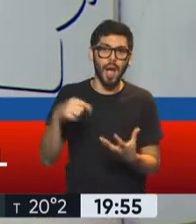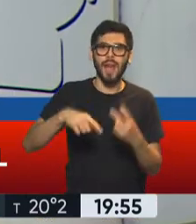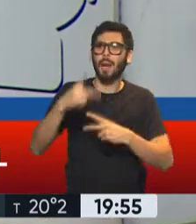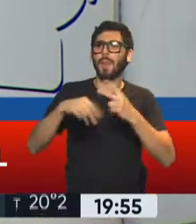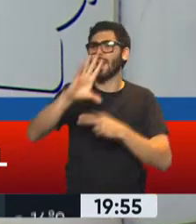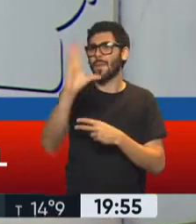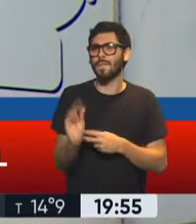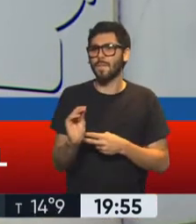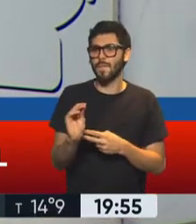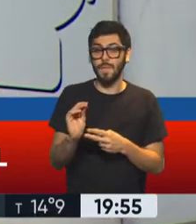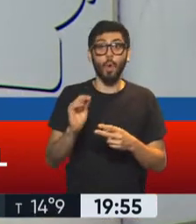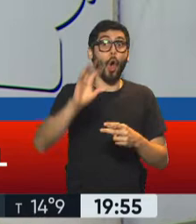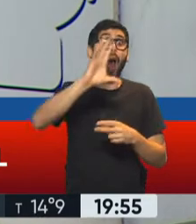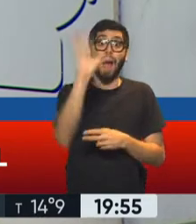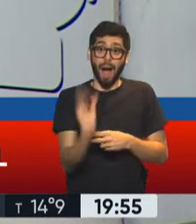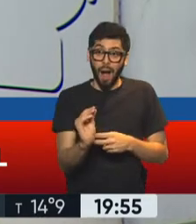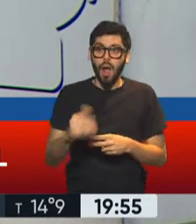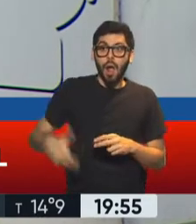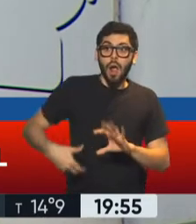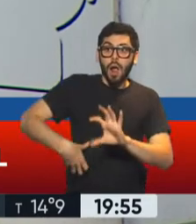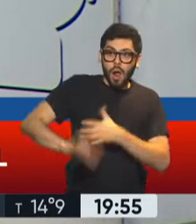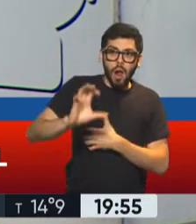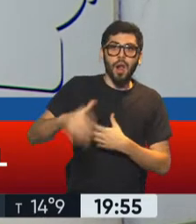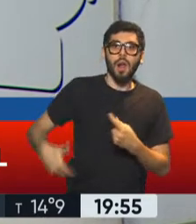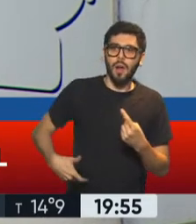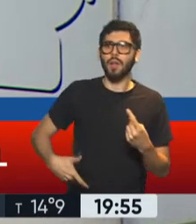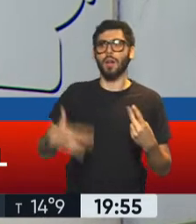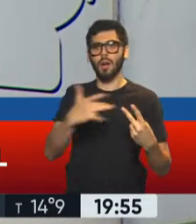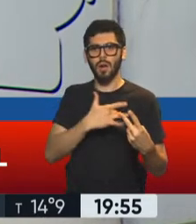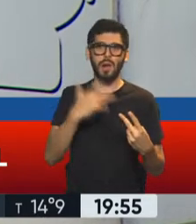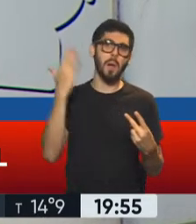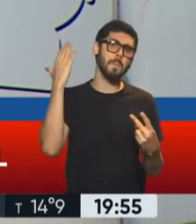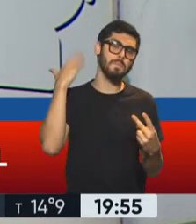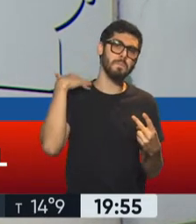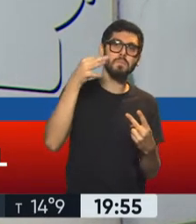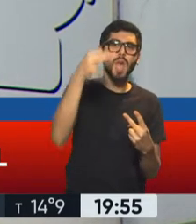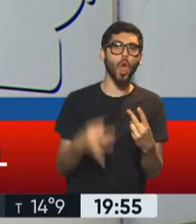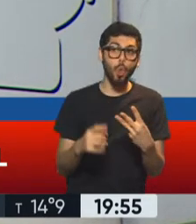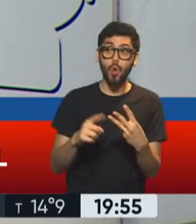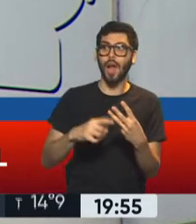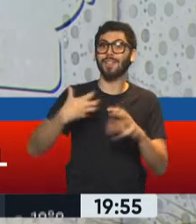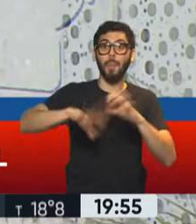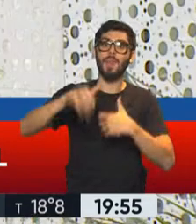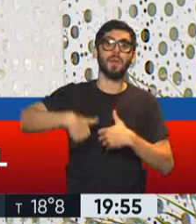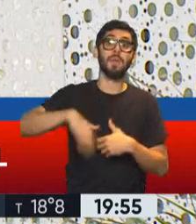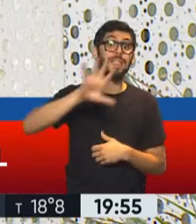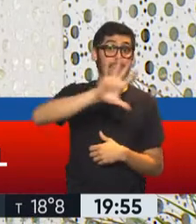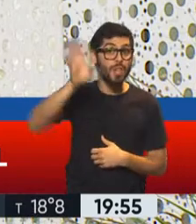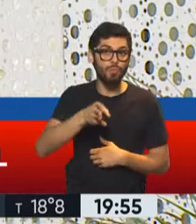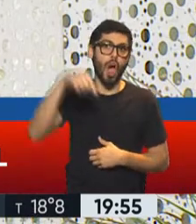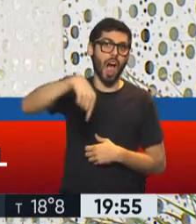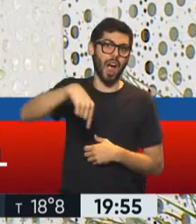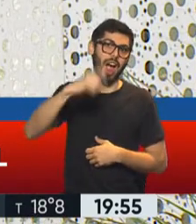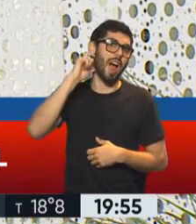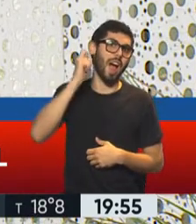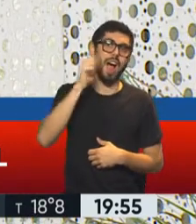promedio del 55%, trasplante hepático, trasplante cardíaco, trasplante de médula. Es un hospital público que está,